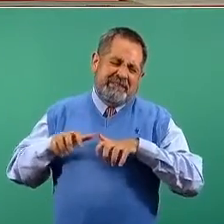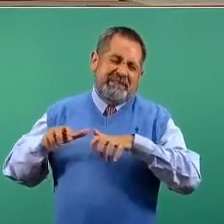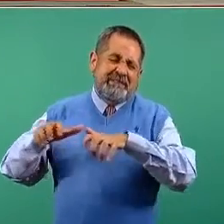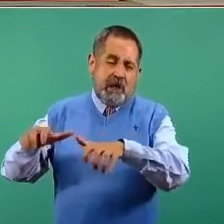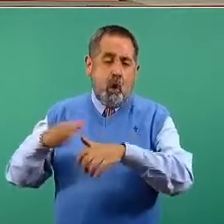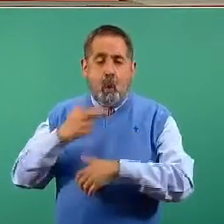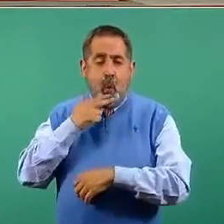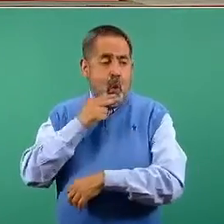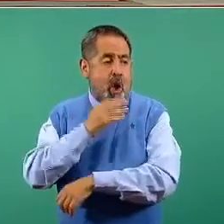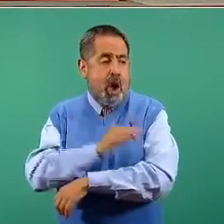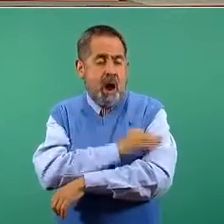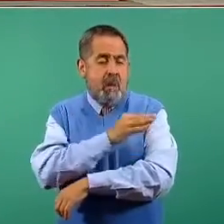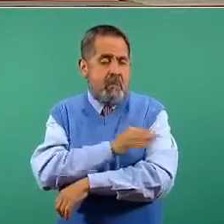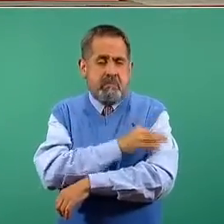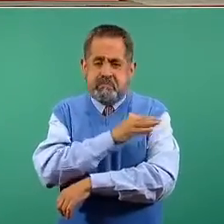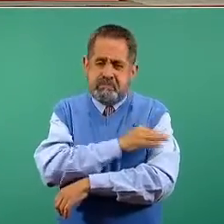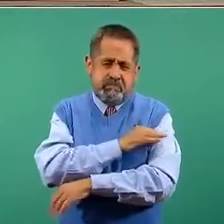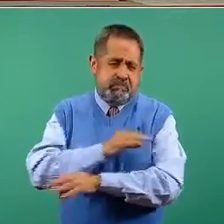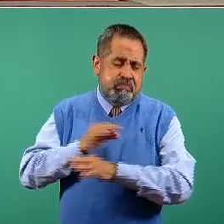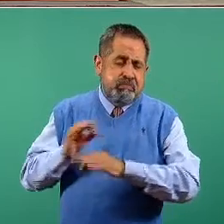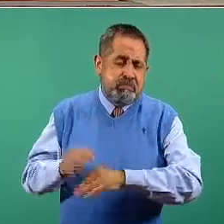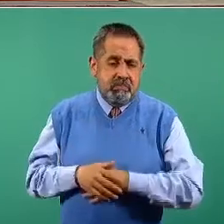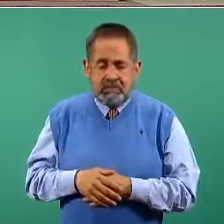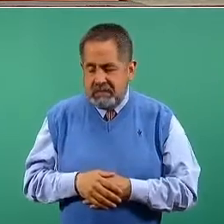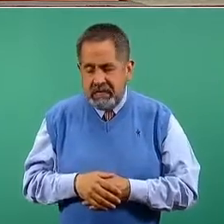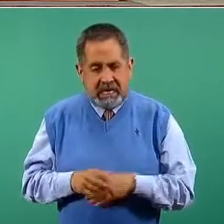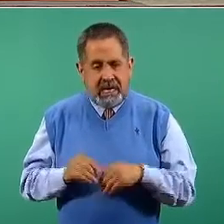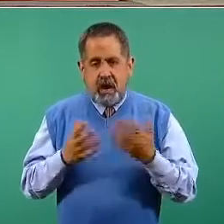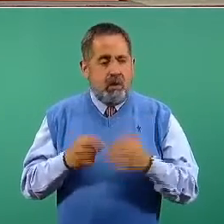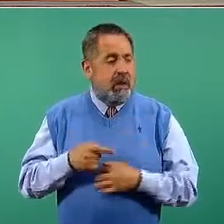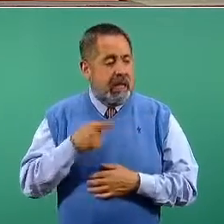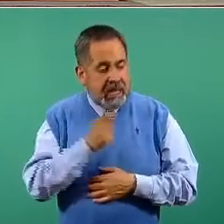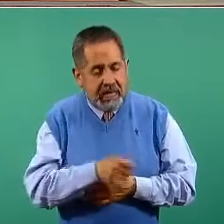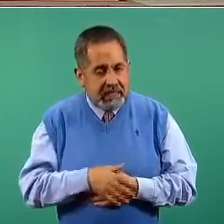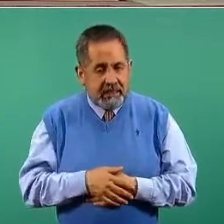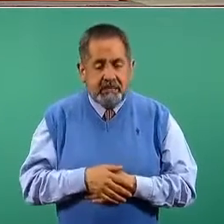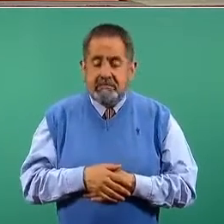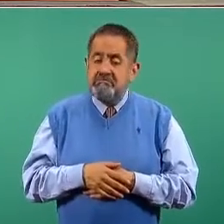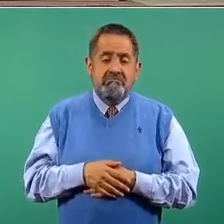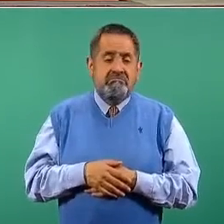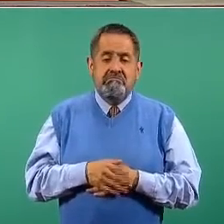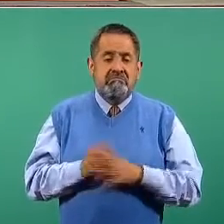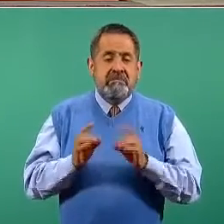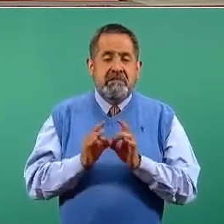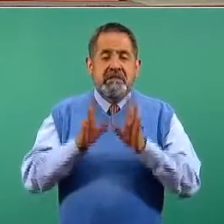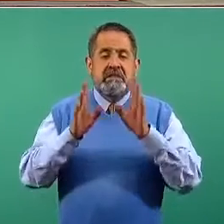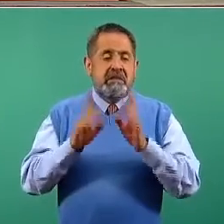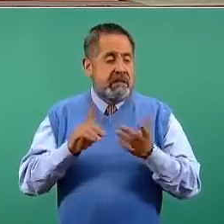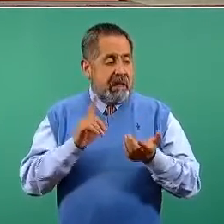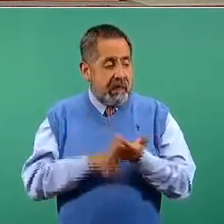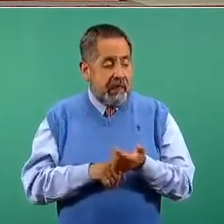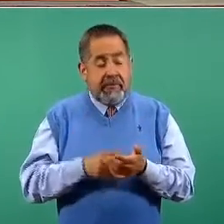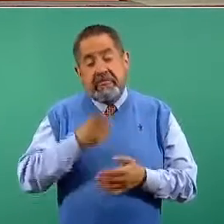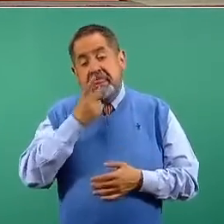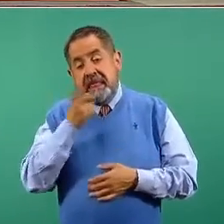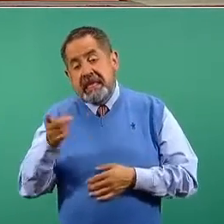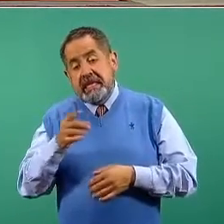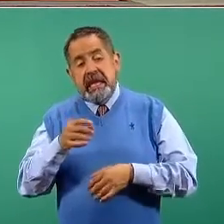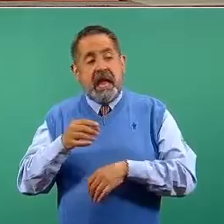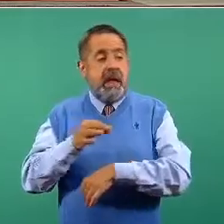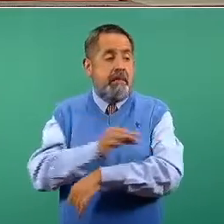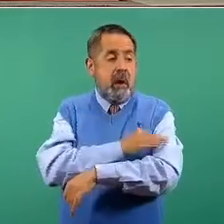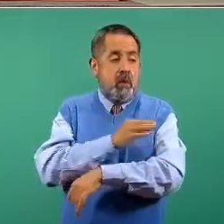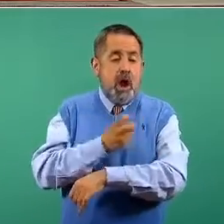han usado la vacuna de AstraZeneca, queda claro que es un evento supuestamente asociado a vacunación e